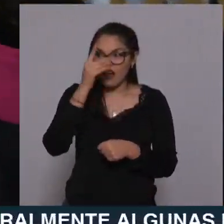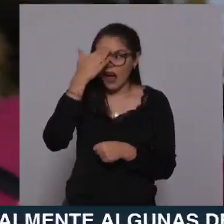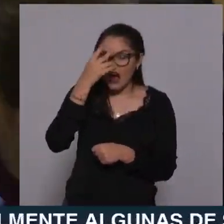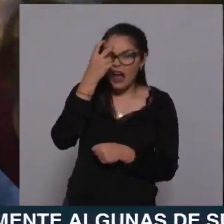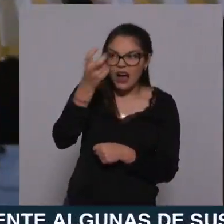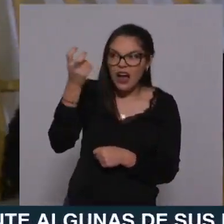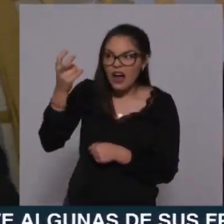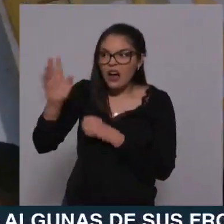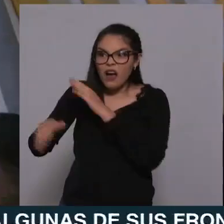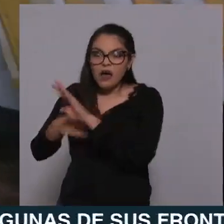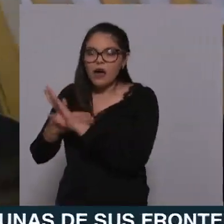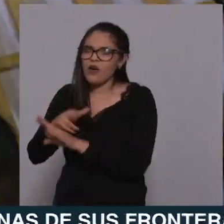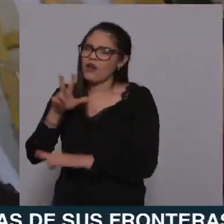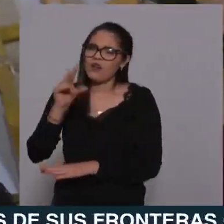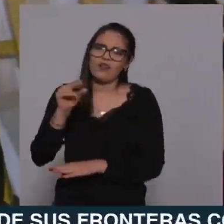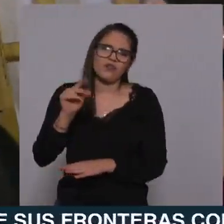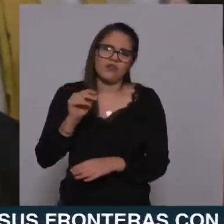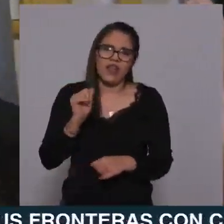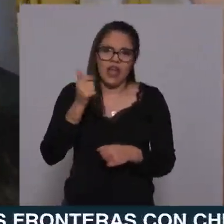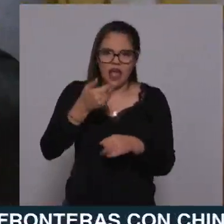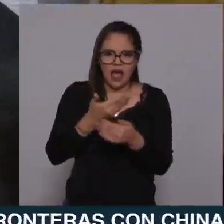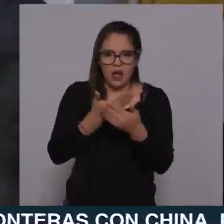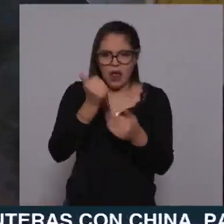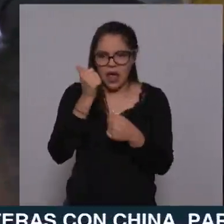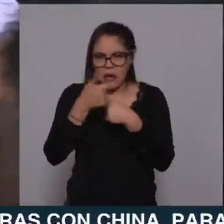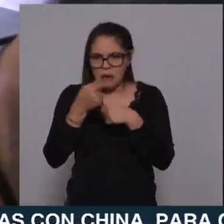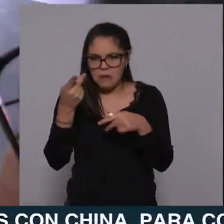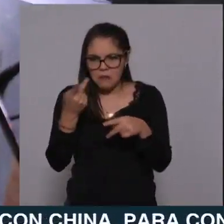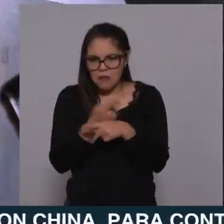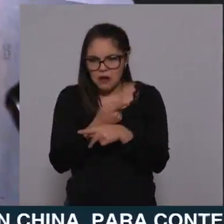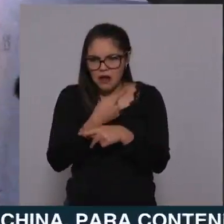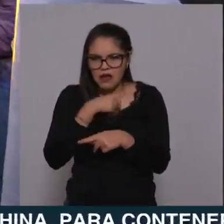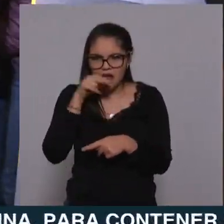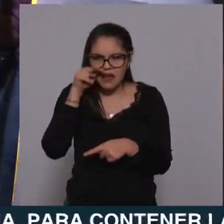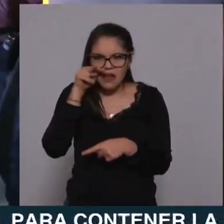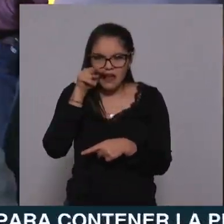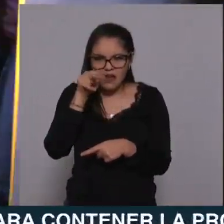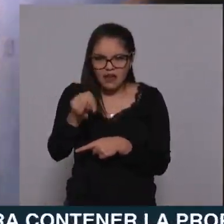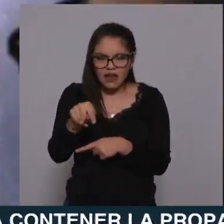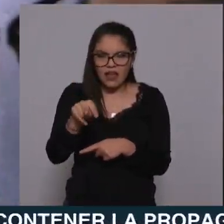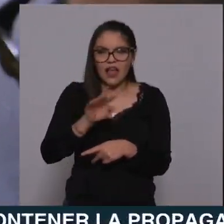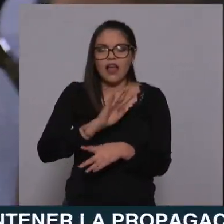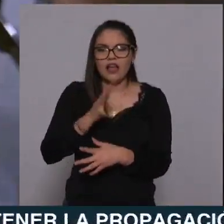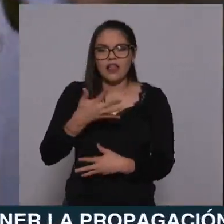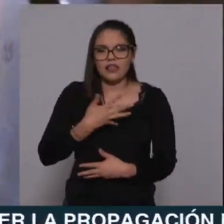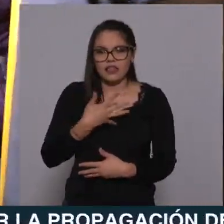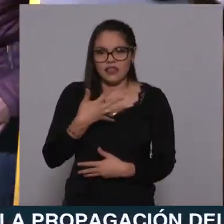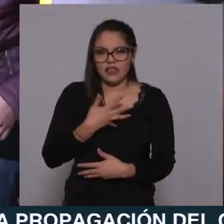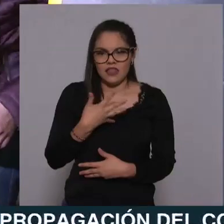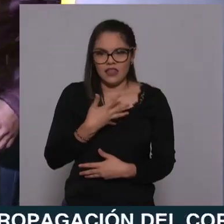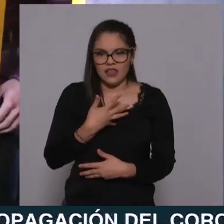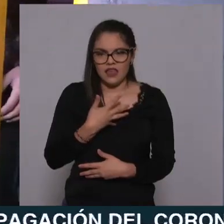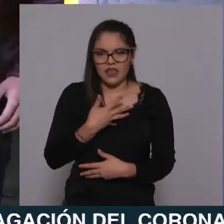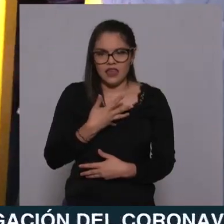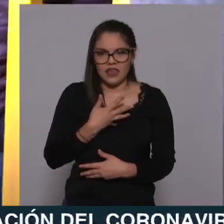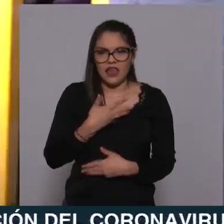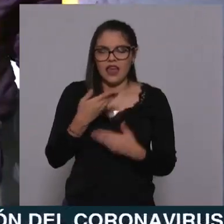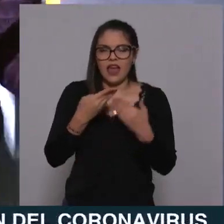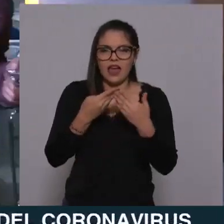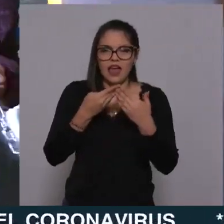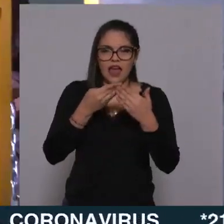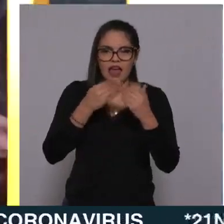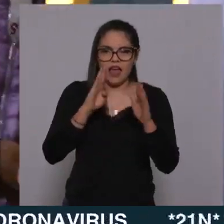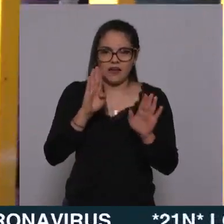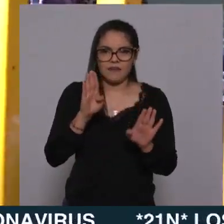vamos rápidamente, aquí algo está pasando, nos damos cuenta que están abriendo la escuela.